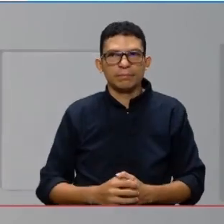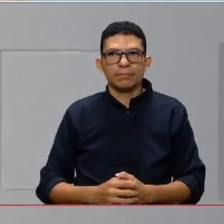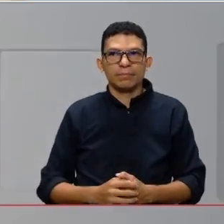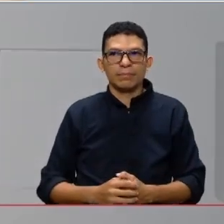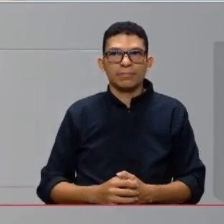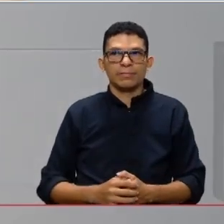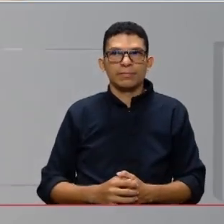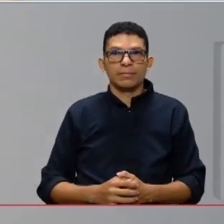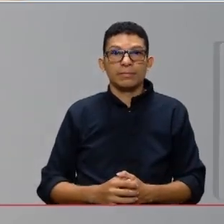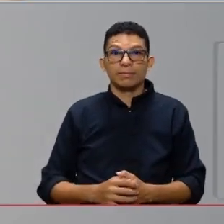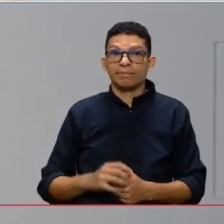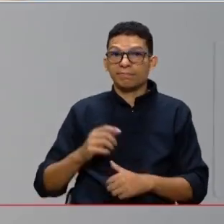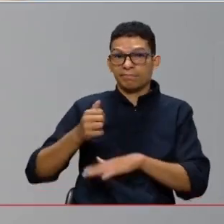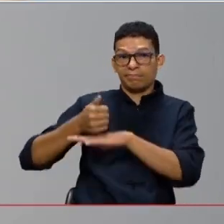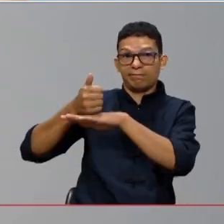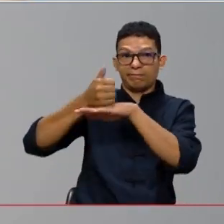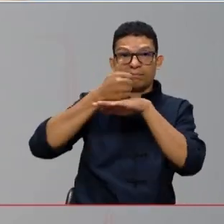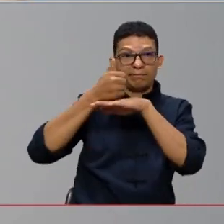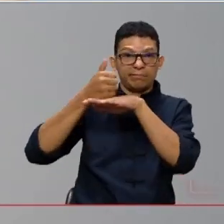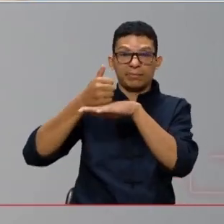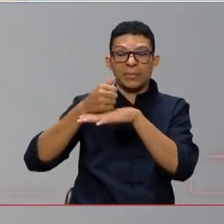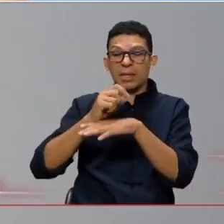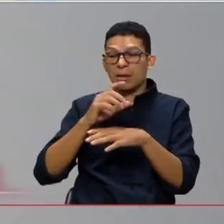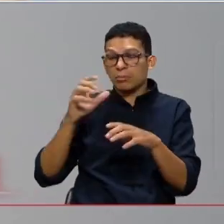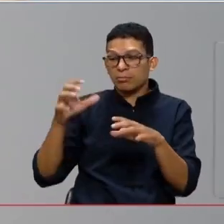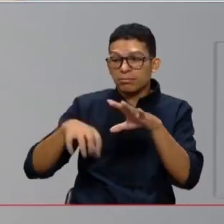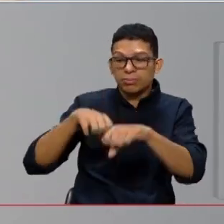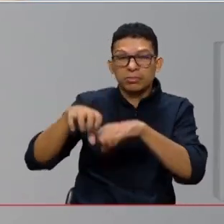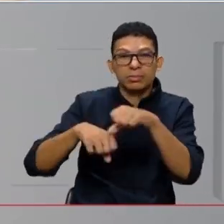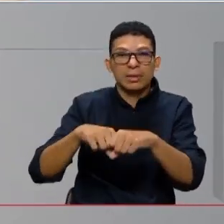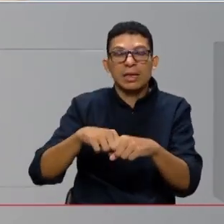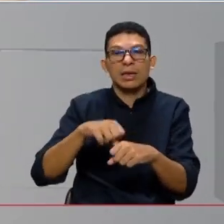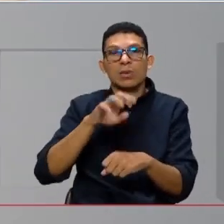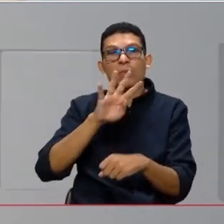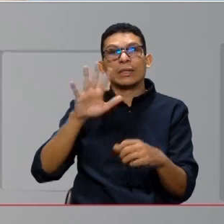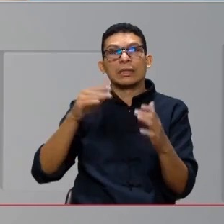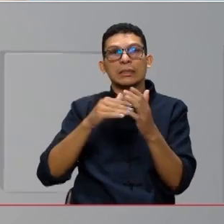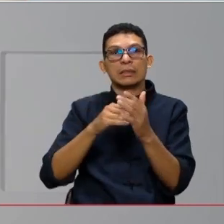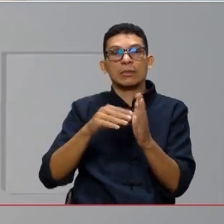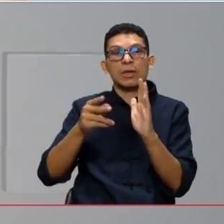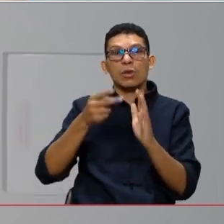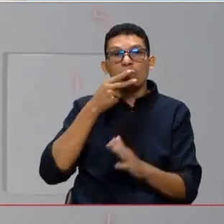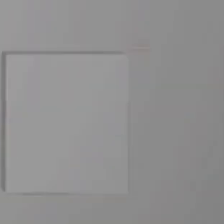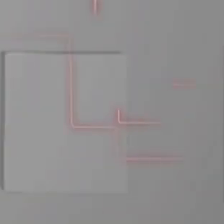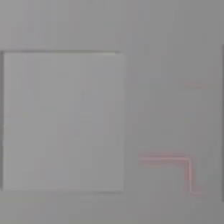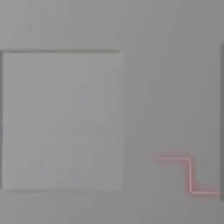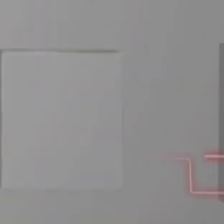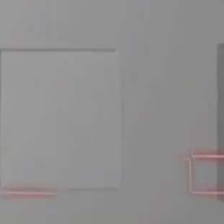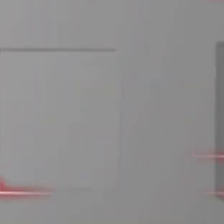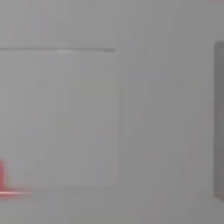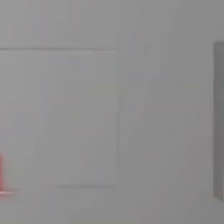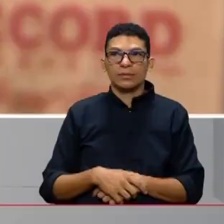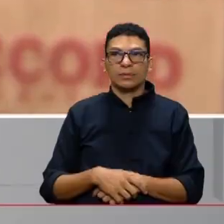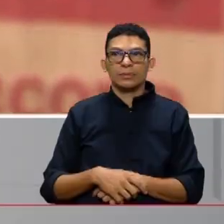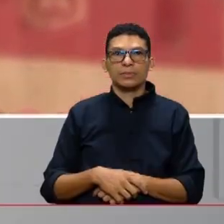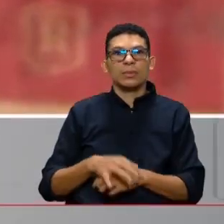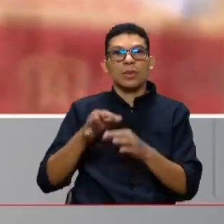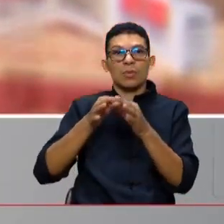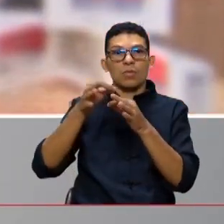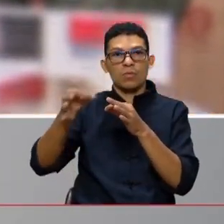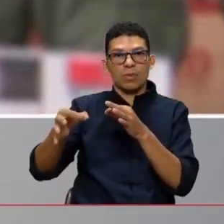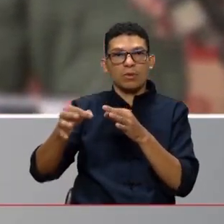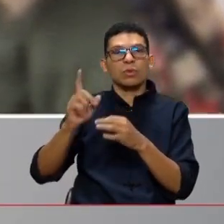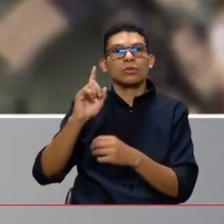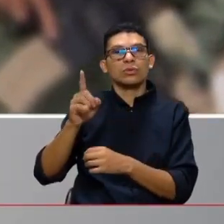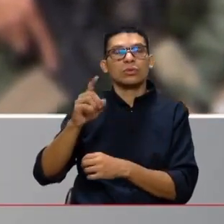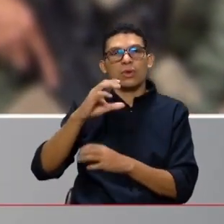Oigan, las autoridades incautaron más de 65 mil cajetillas de cigarrillos de contrabando. ¿Dónde? En zona rural del municipio de Santander